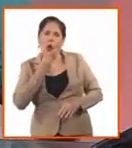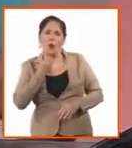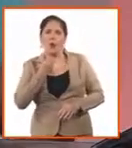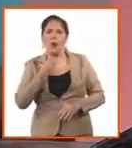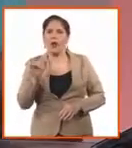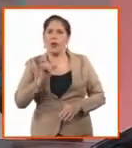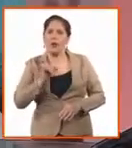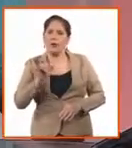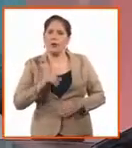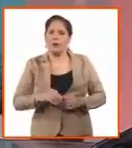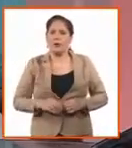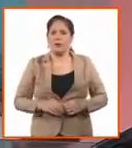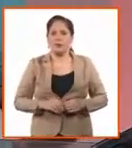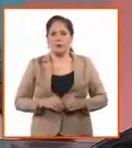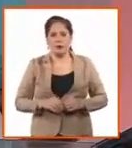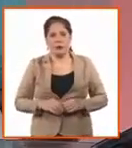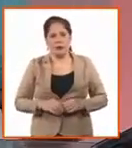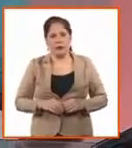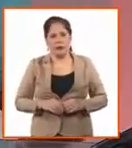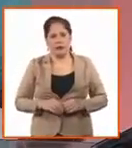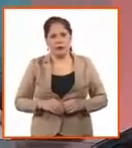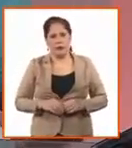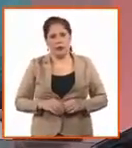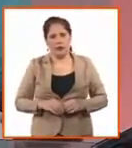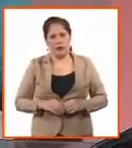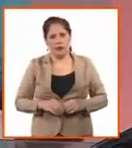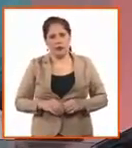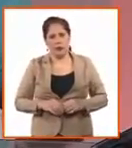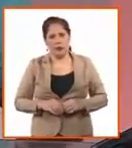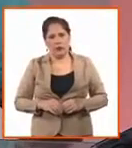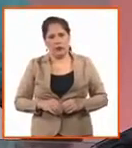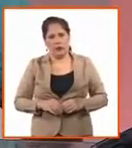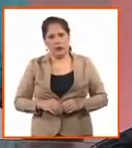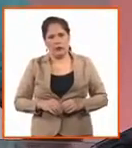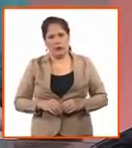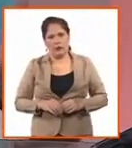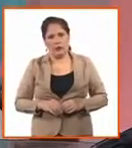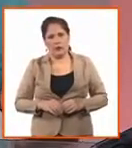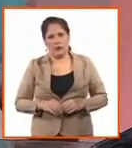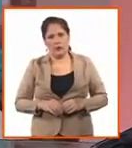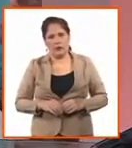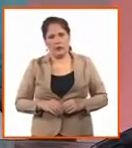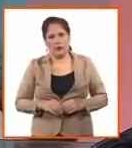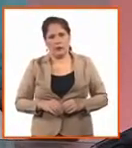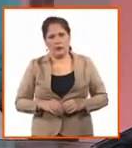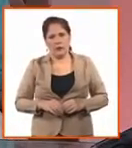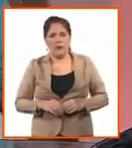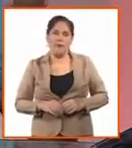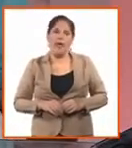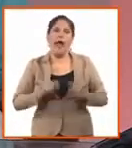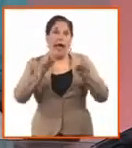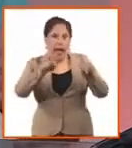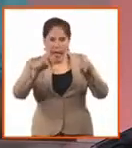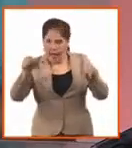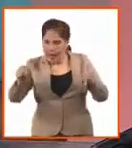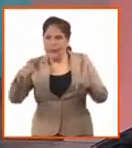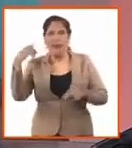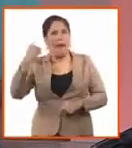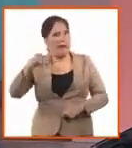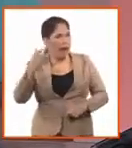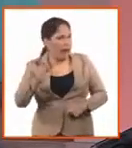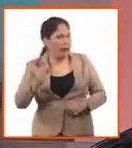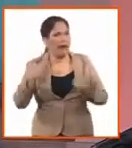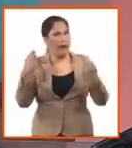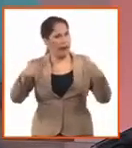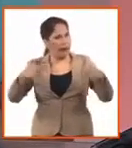haber vamos a salvar las distancias pero no son tanto el relé uno hay un componente de presencia de práctica de